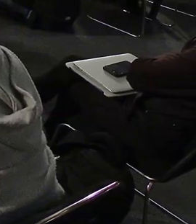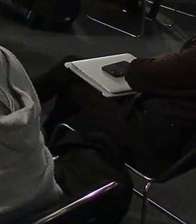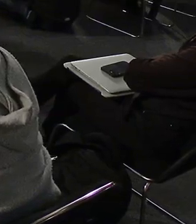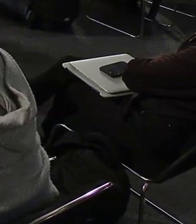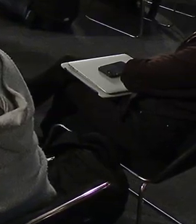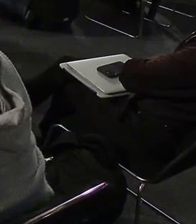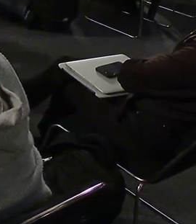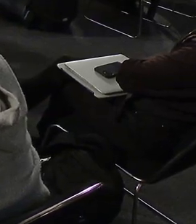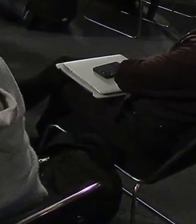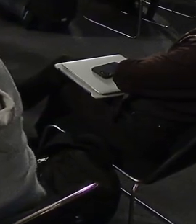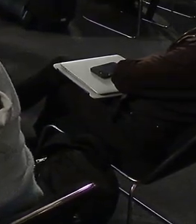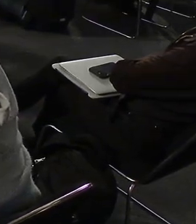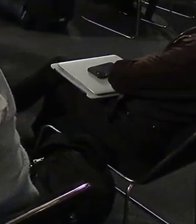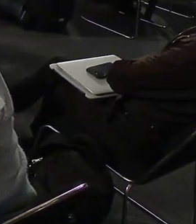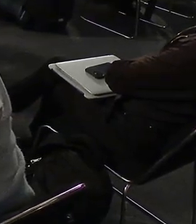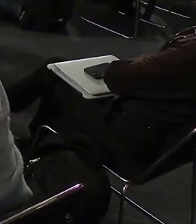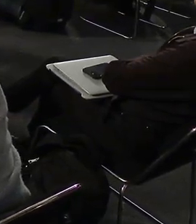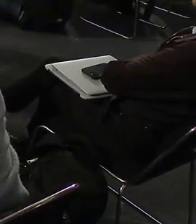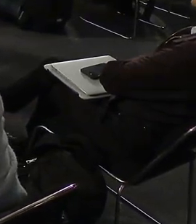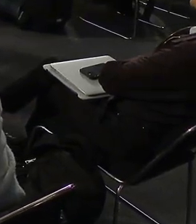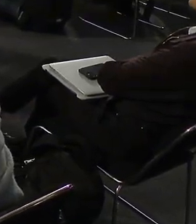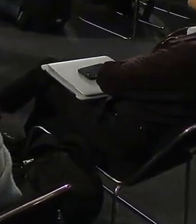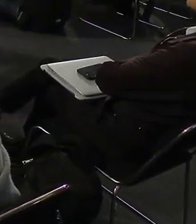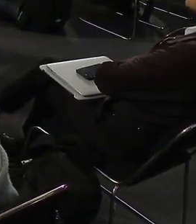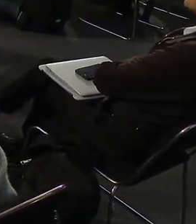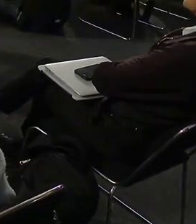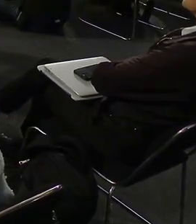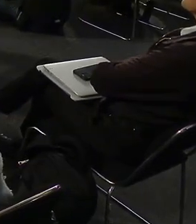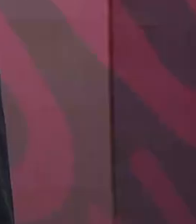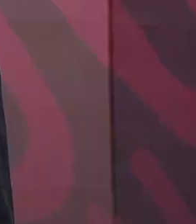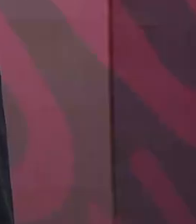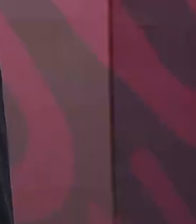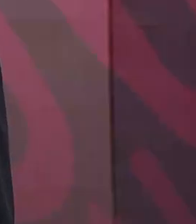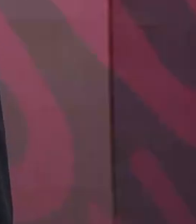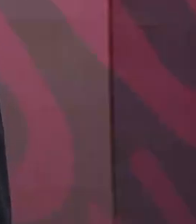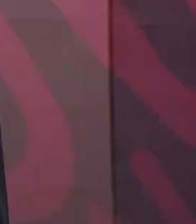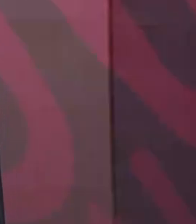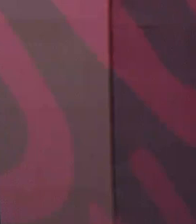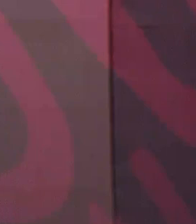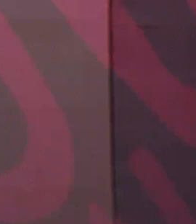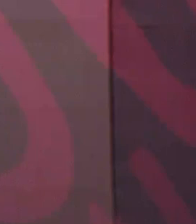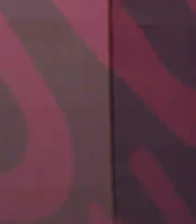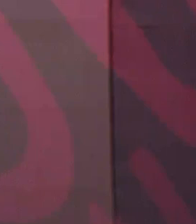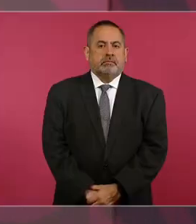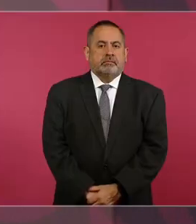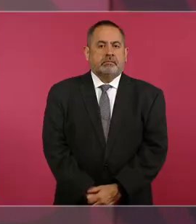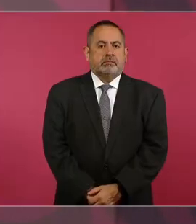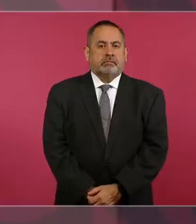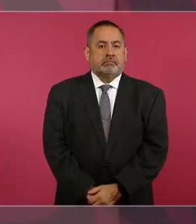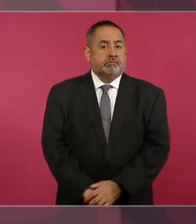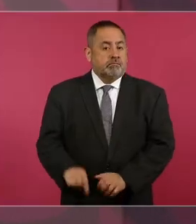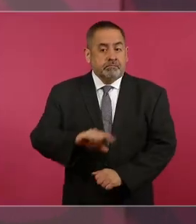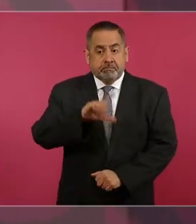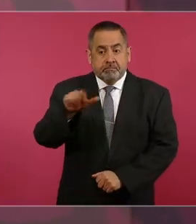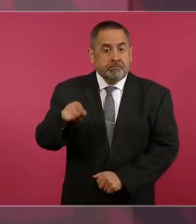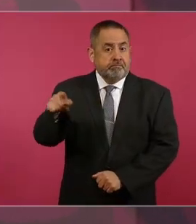es el general Cárdenas el que inicia con el reparto agrario.